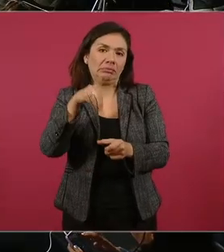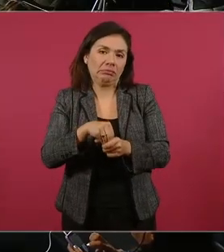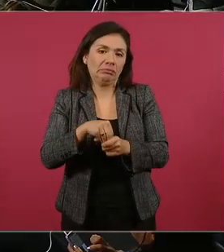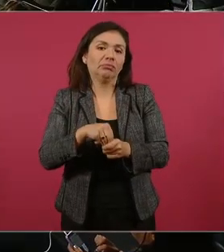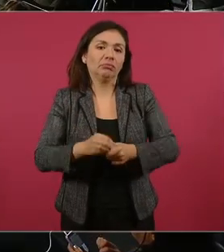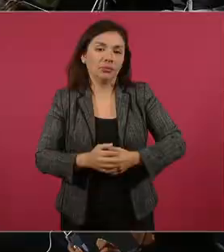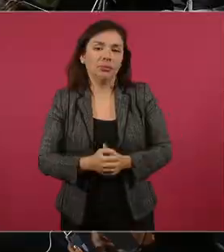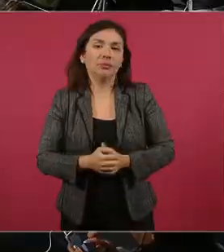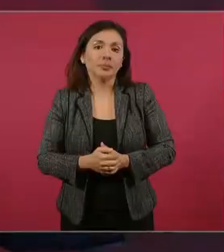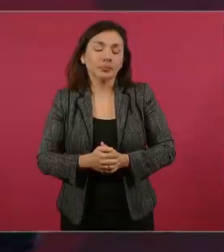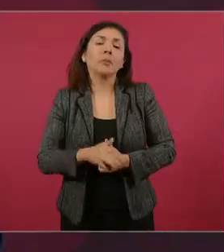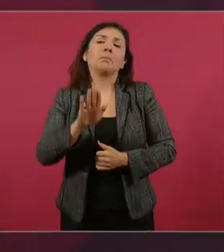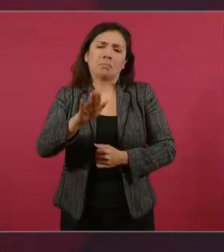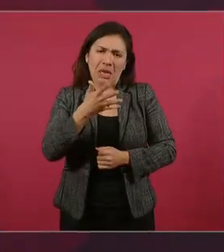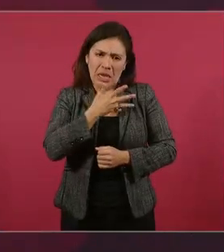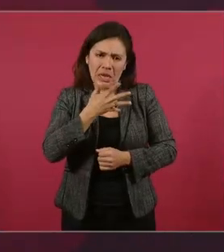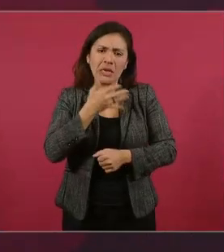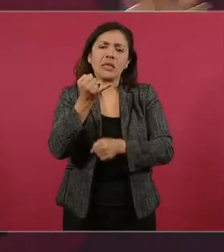Pues hay información.